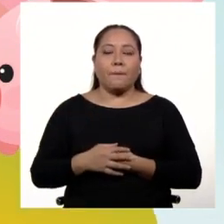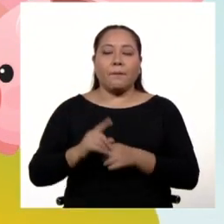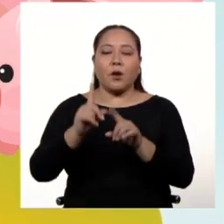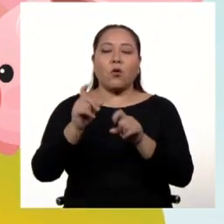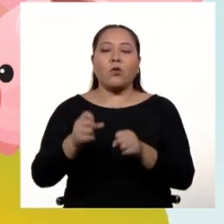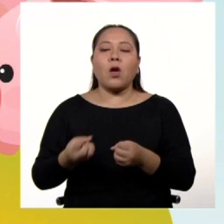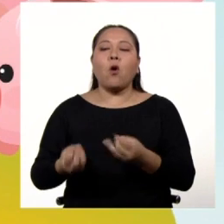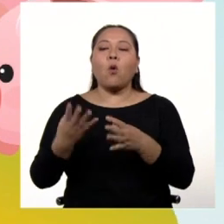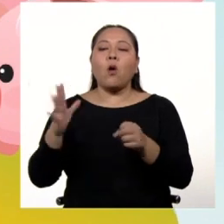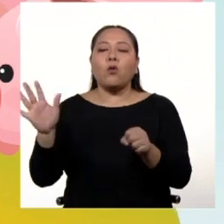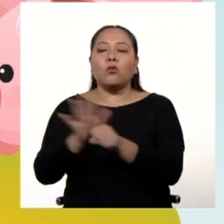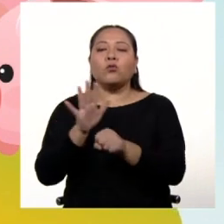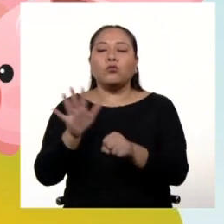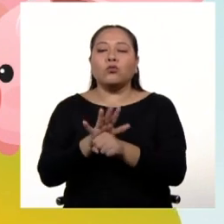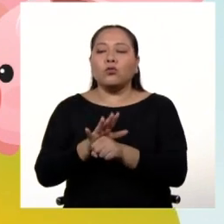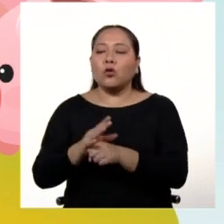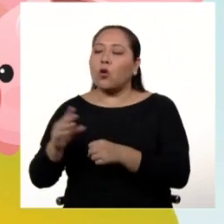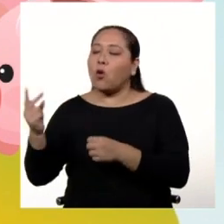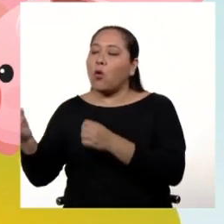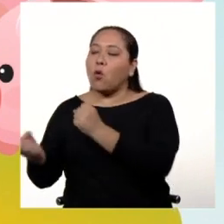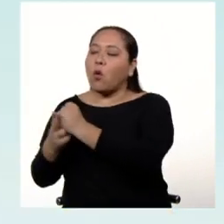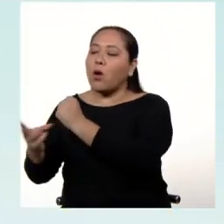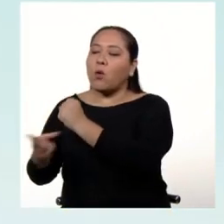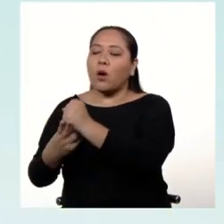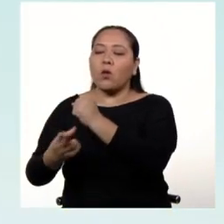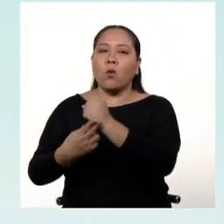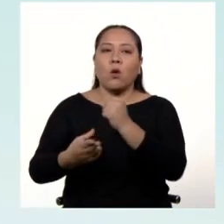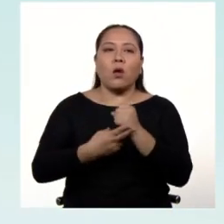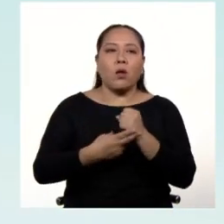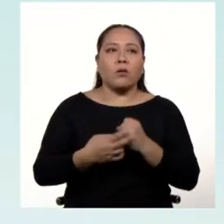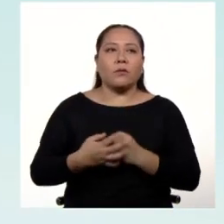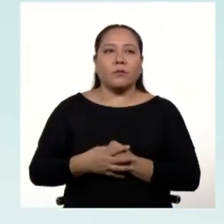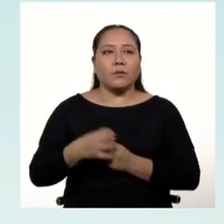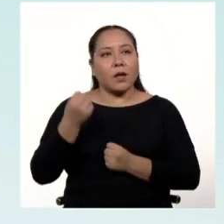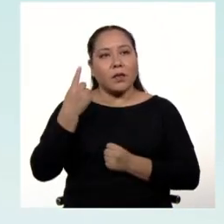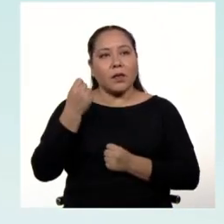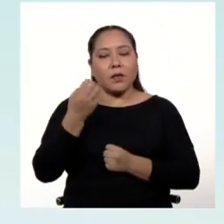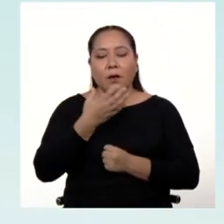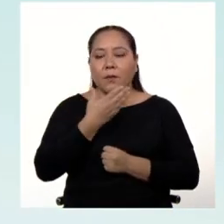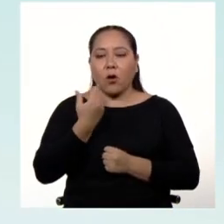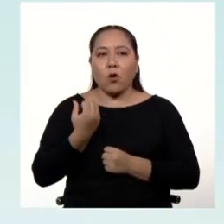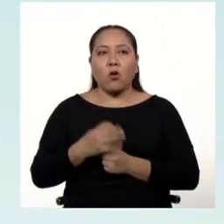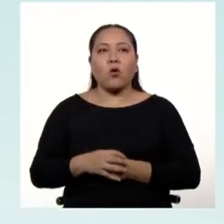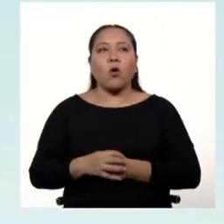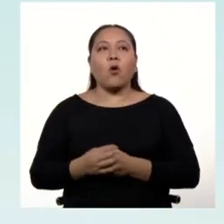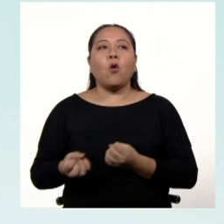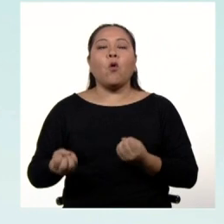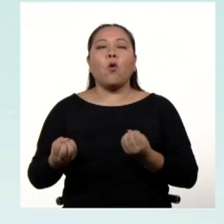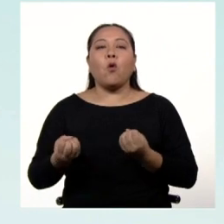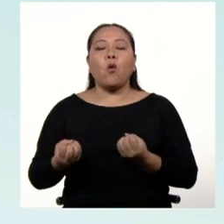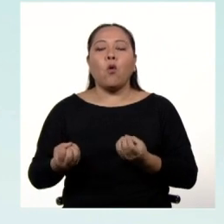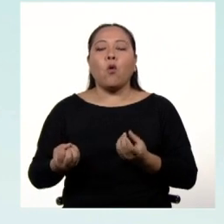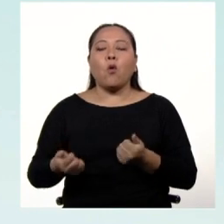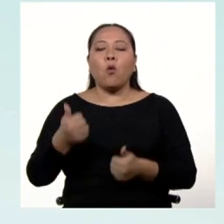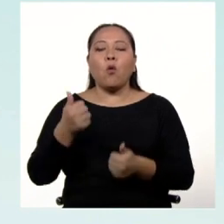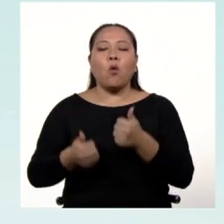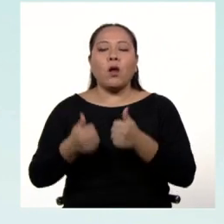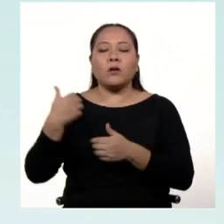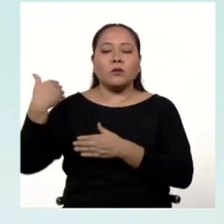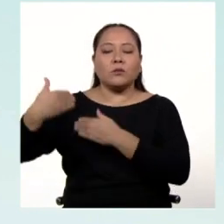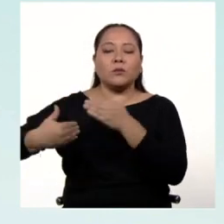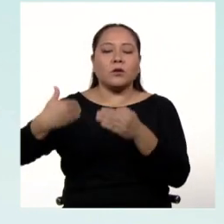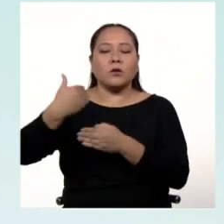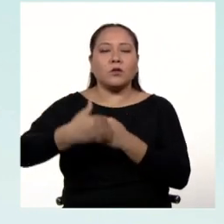total de ahorro en los 15 años. Para comprender mejor y ver cuáles son los términos de la progresión